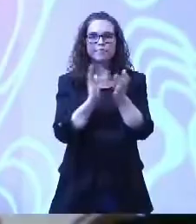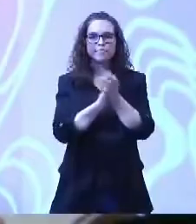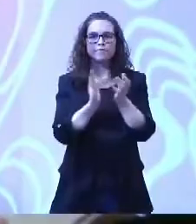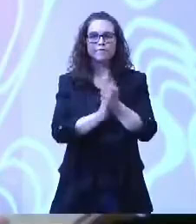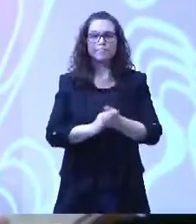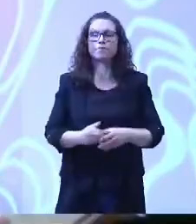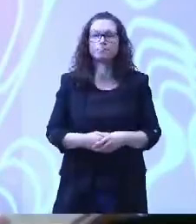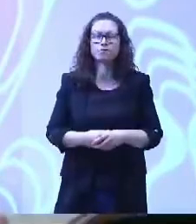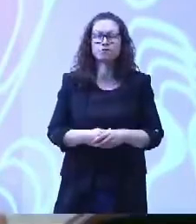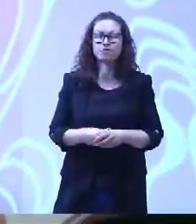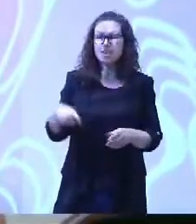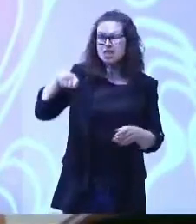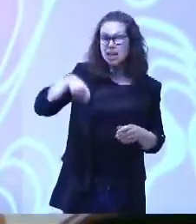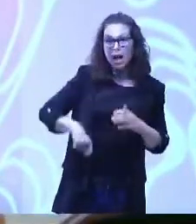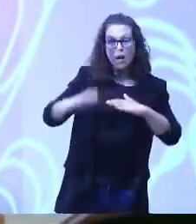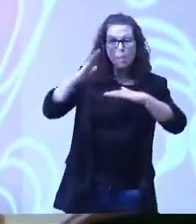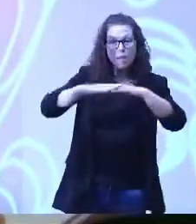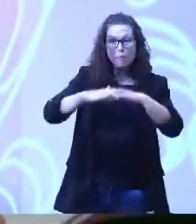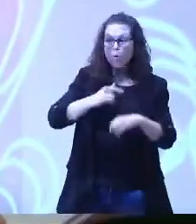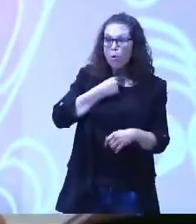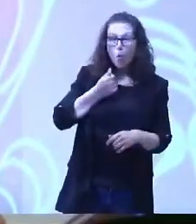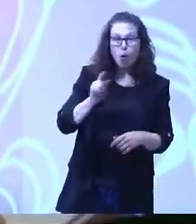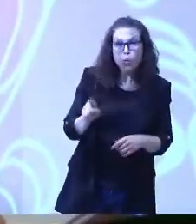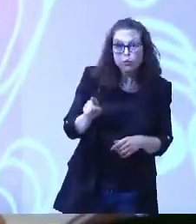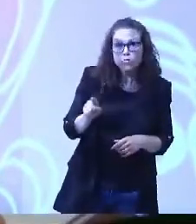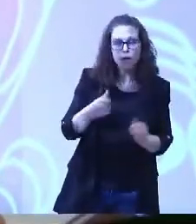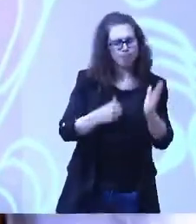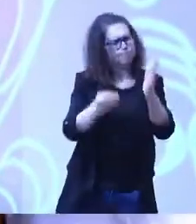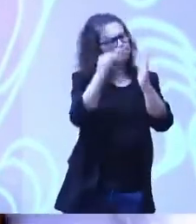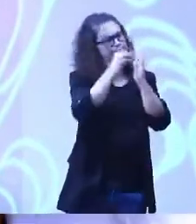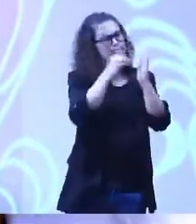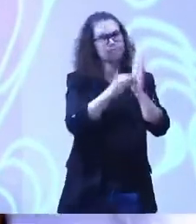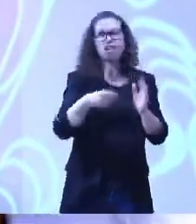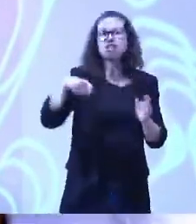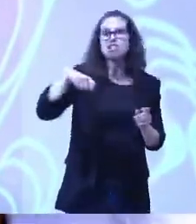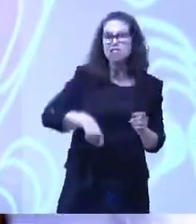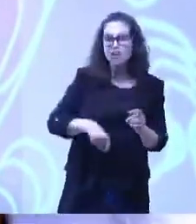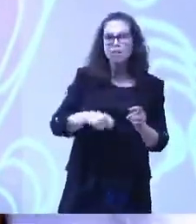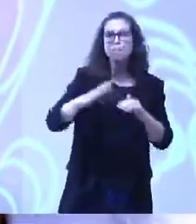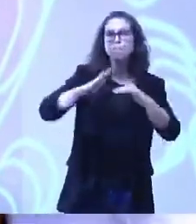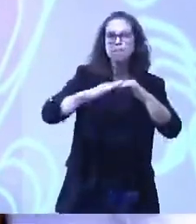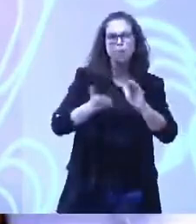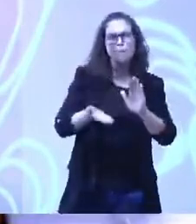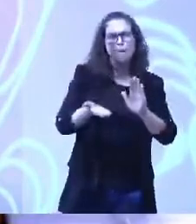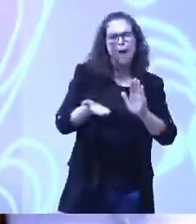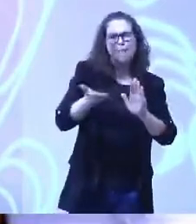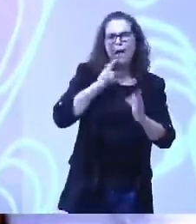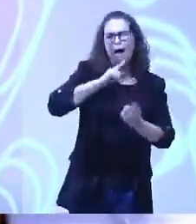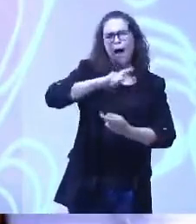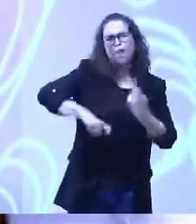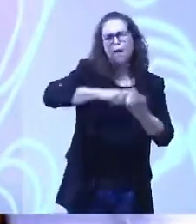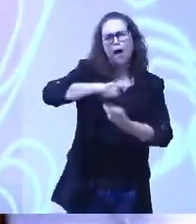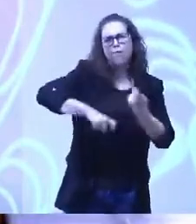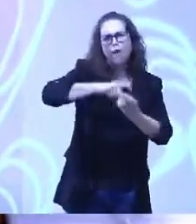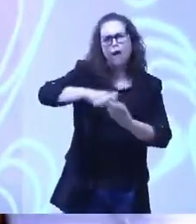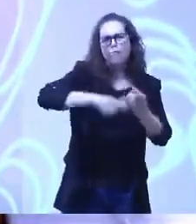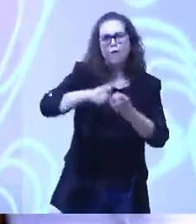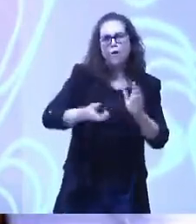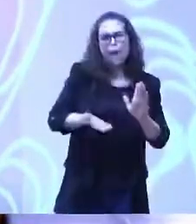¿Que no les gusta el salario mínimo interprofesional? Pues vamos a seguir subiendo el salario mínimo interprofesional todos los años que gobernemos.